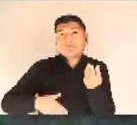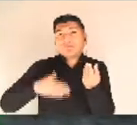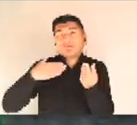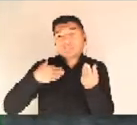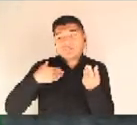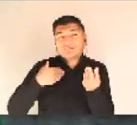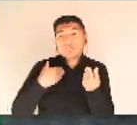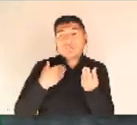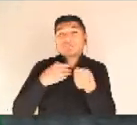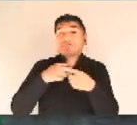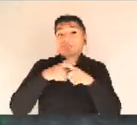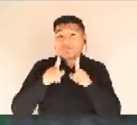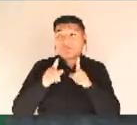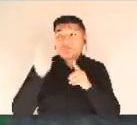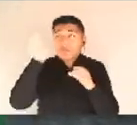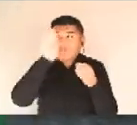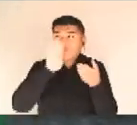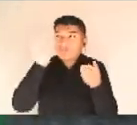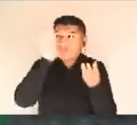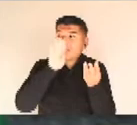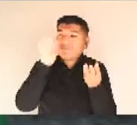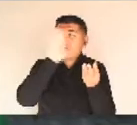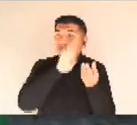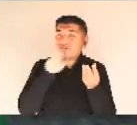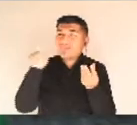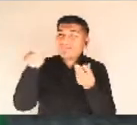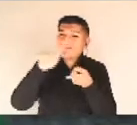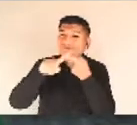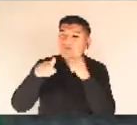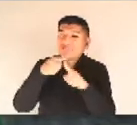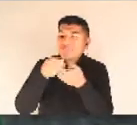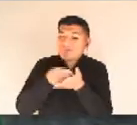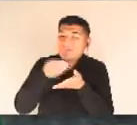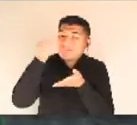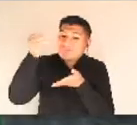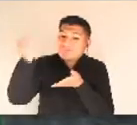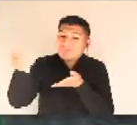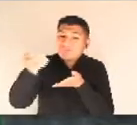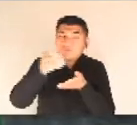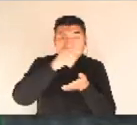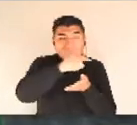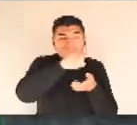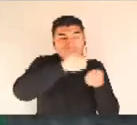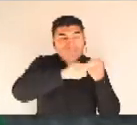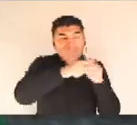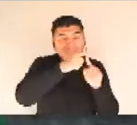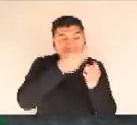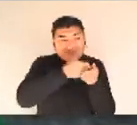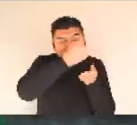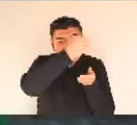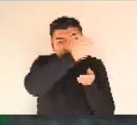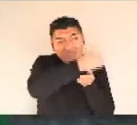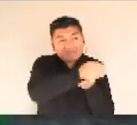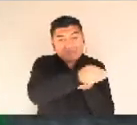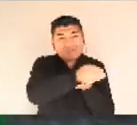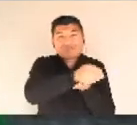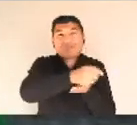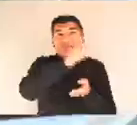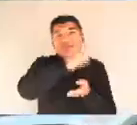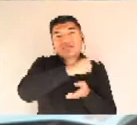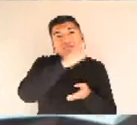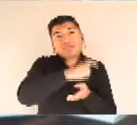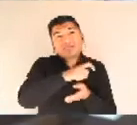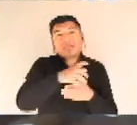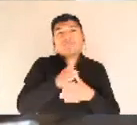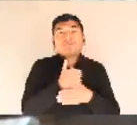sobrevivir pero se preocupa de sus vecinos se preocupa de parientes de amigos que están en necesidad y